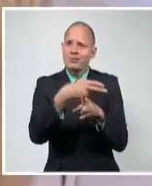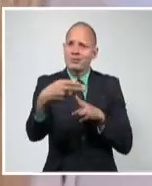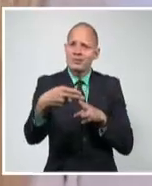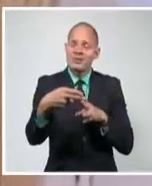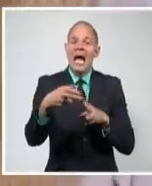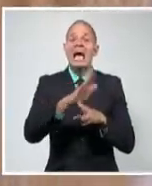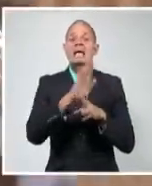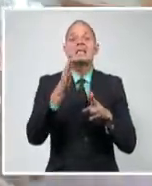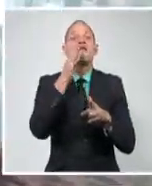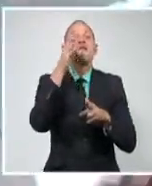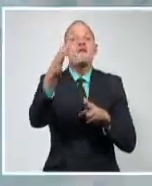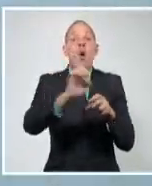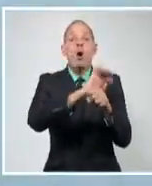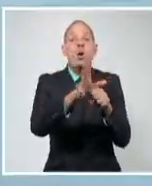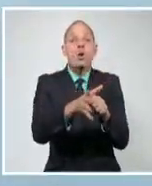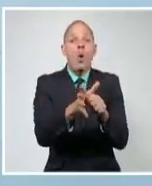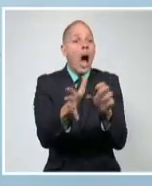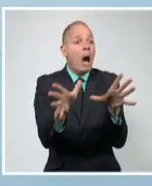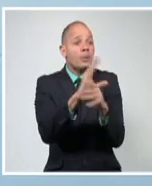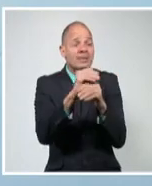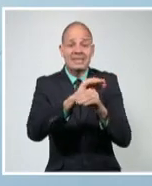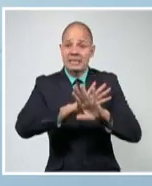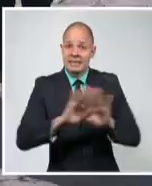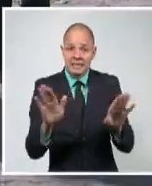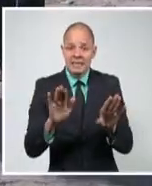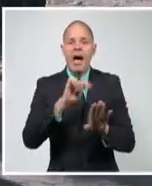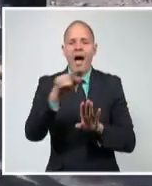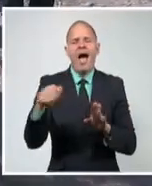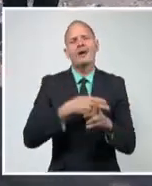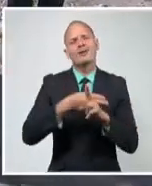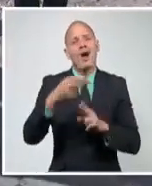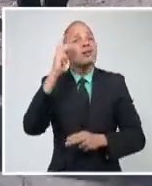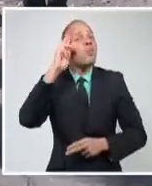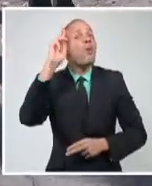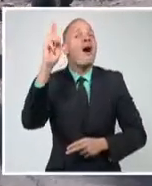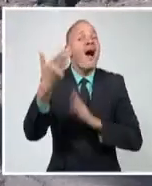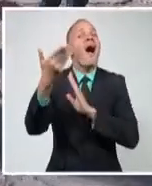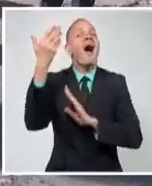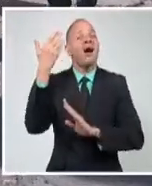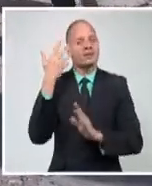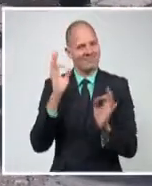gran problema. Hoy inundan las calles de la ciudad enfrentando el reto de su razón de ser,